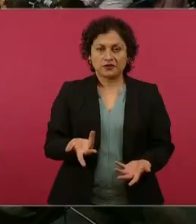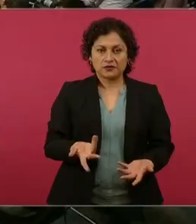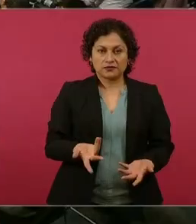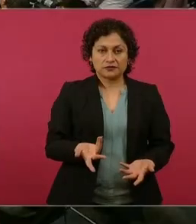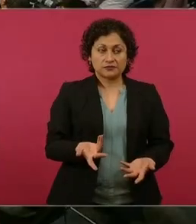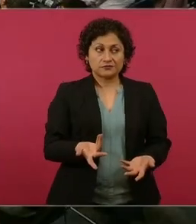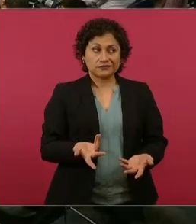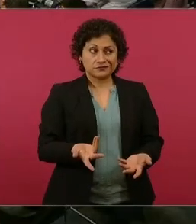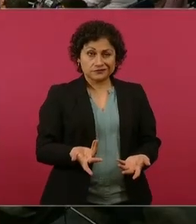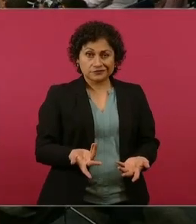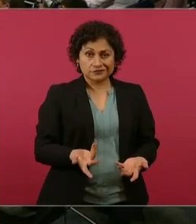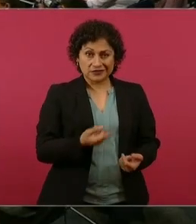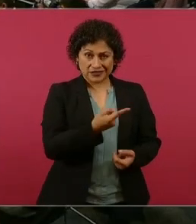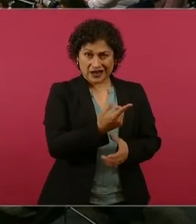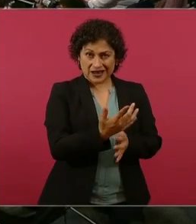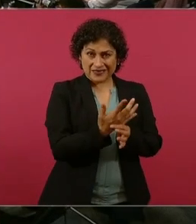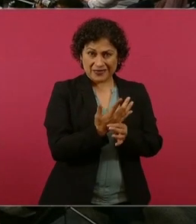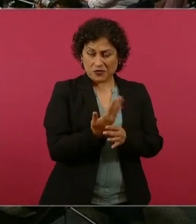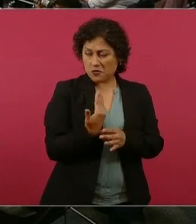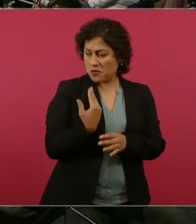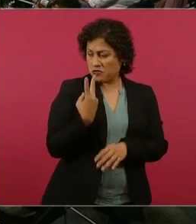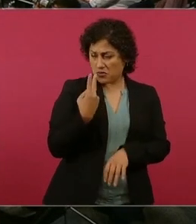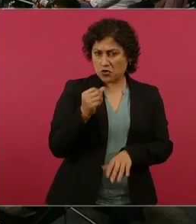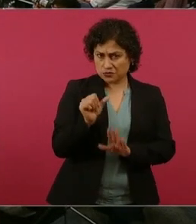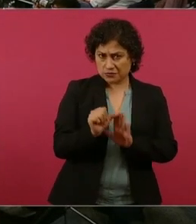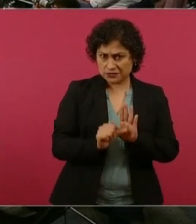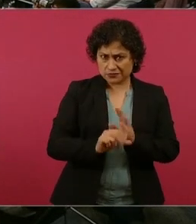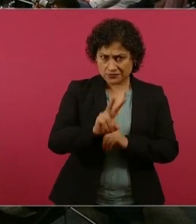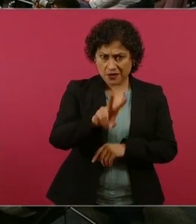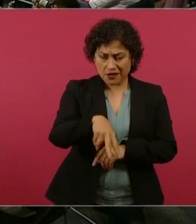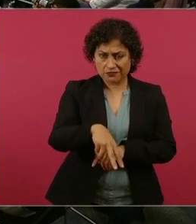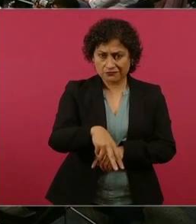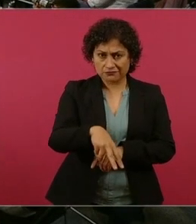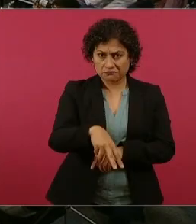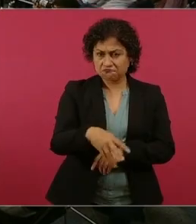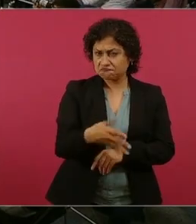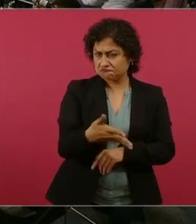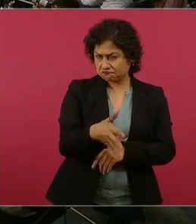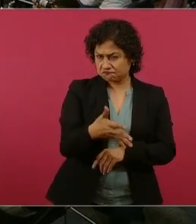esto lo dijo hace como 2 meses, ¿no? Más o menos.